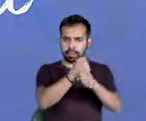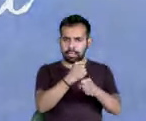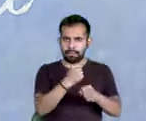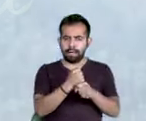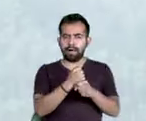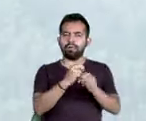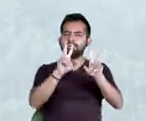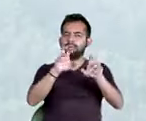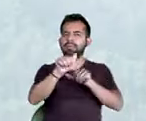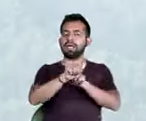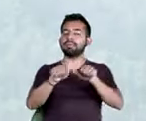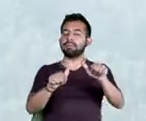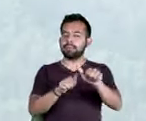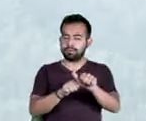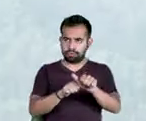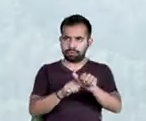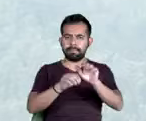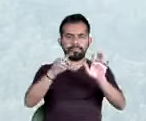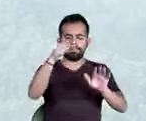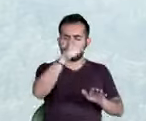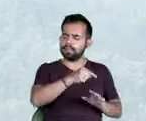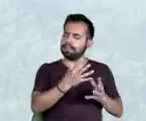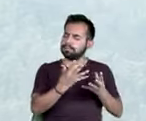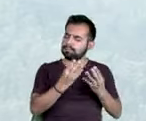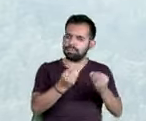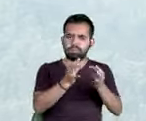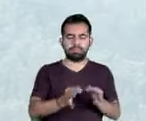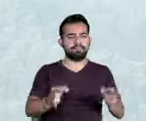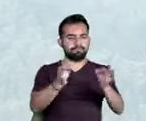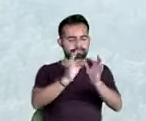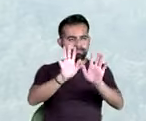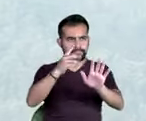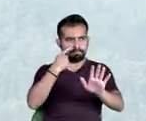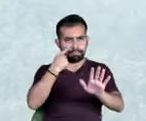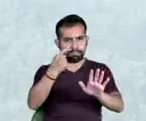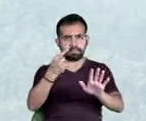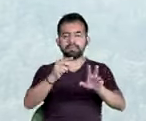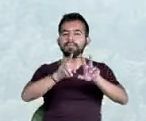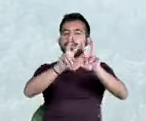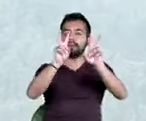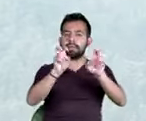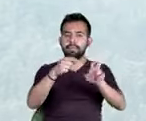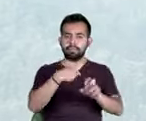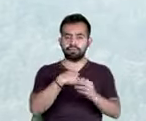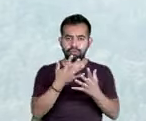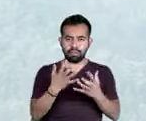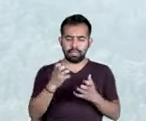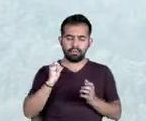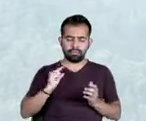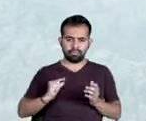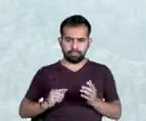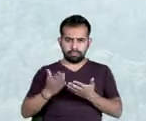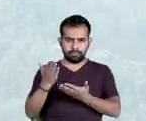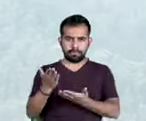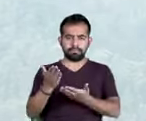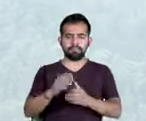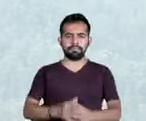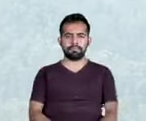en la administración. Pero esto es muy importante. Miren, y entre los temas que yo tengo que detallar,